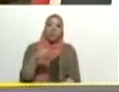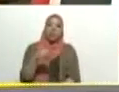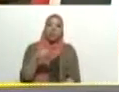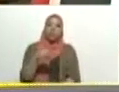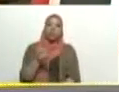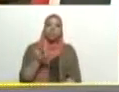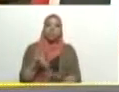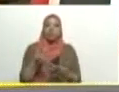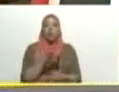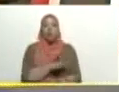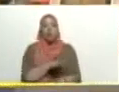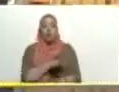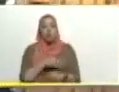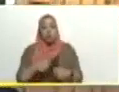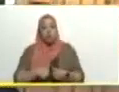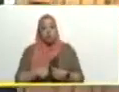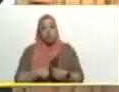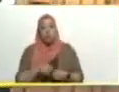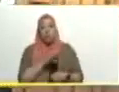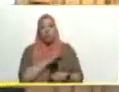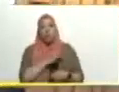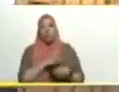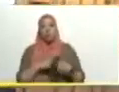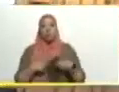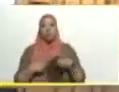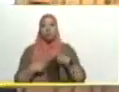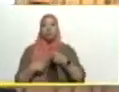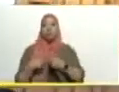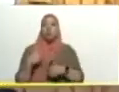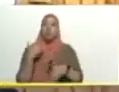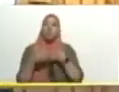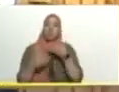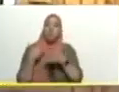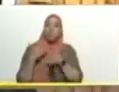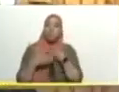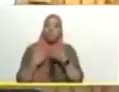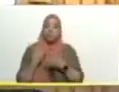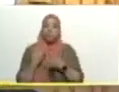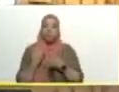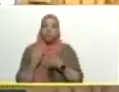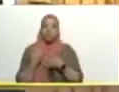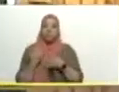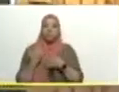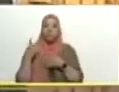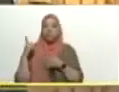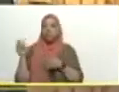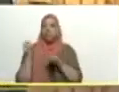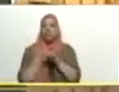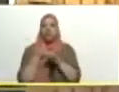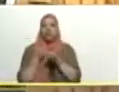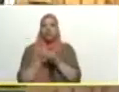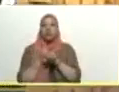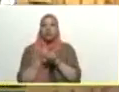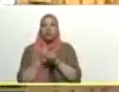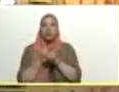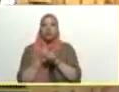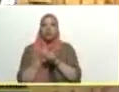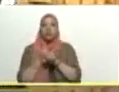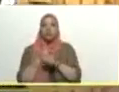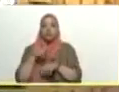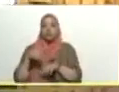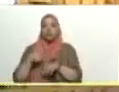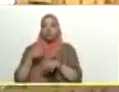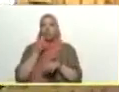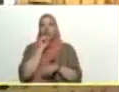es con esfuerzo propio. Paso a paso, poco a poco. Pero vamos lejos, como decían nuestros